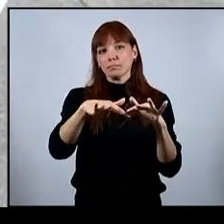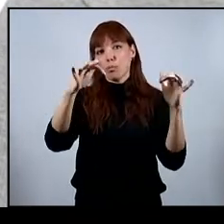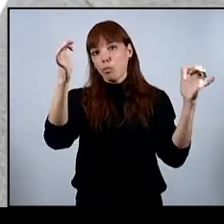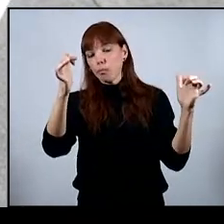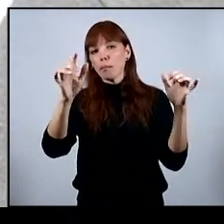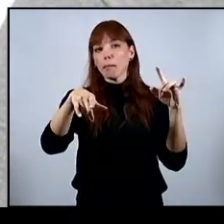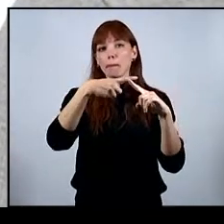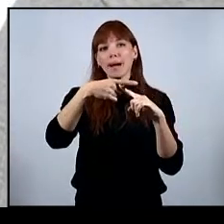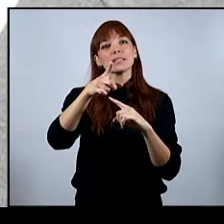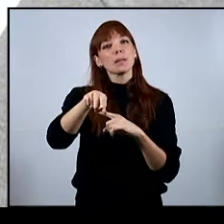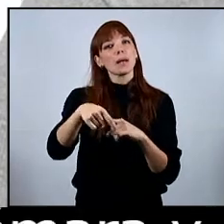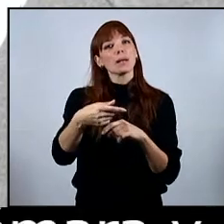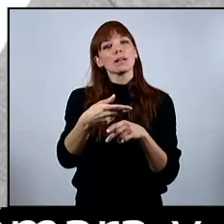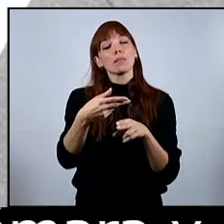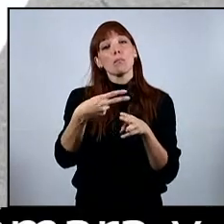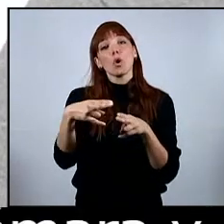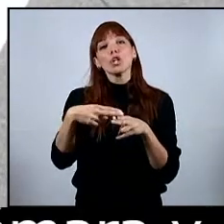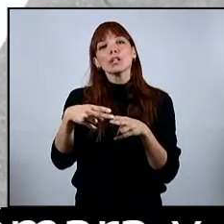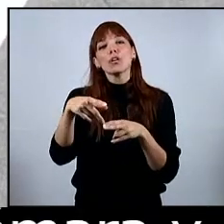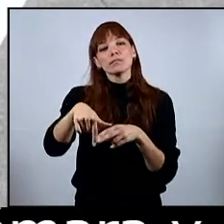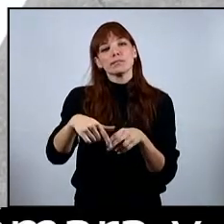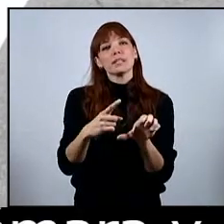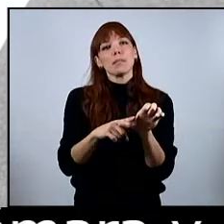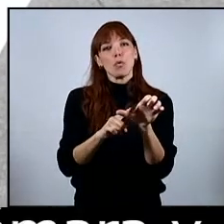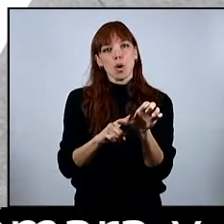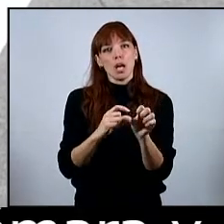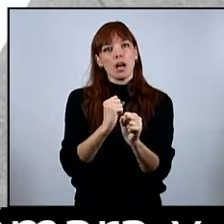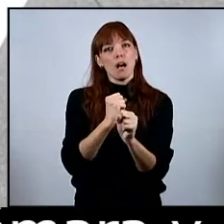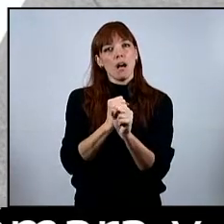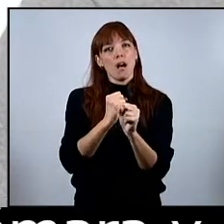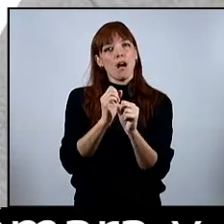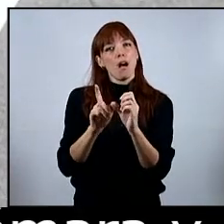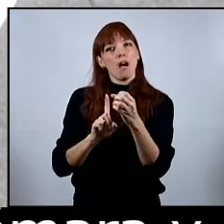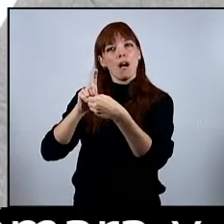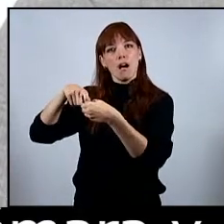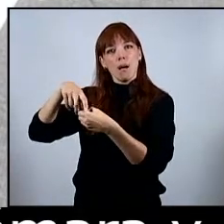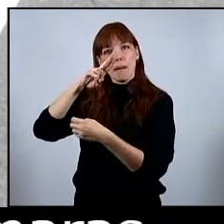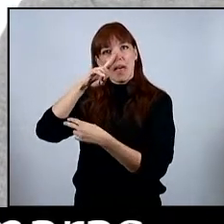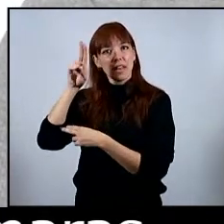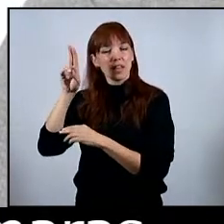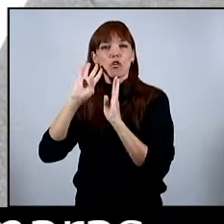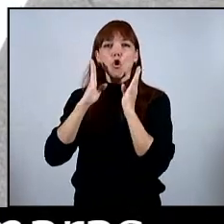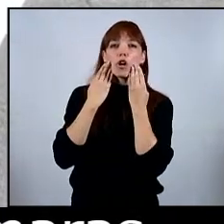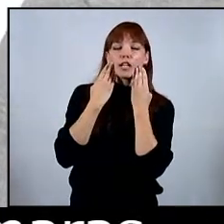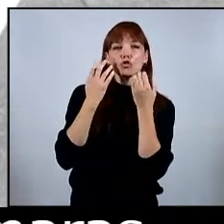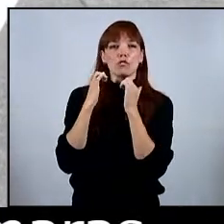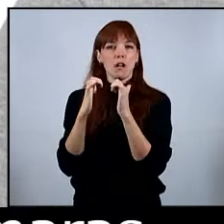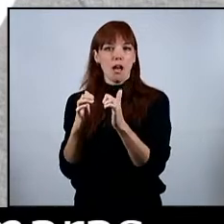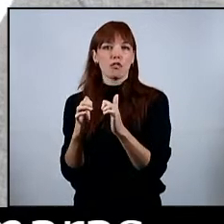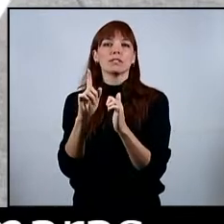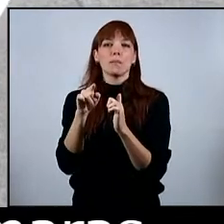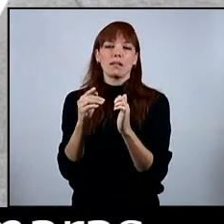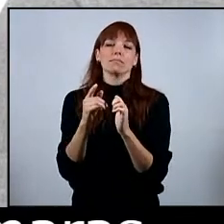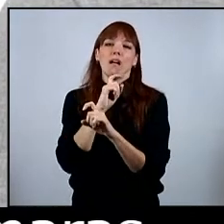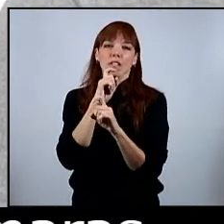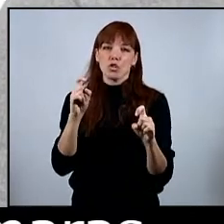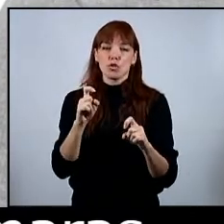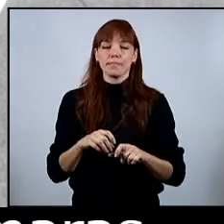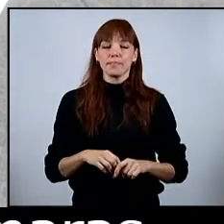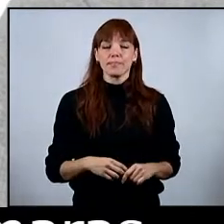también a los políticos extremeños que están en las cámaras nacionales, tanto en el Congreso como en el Senado.